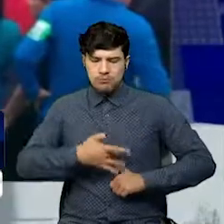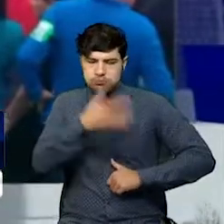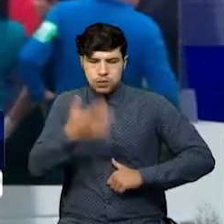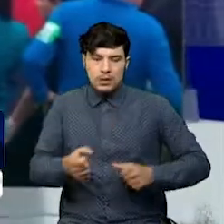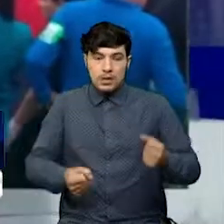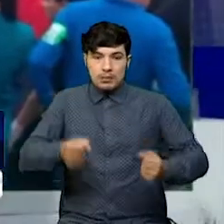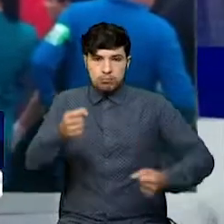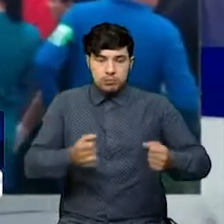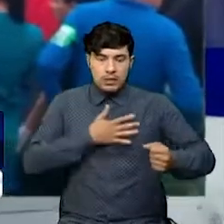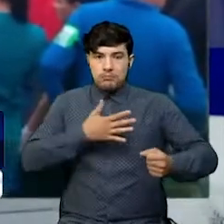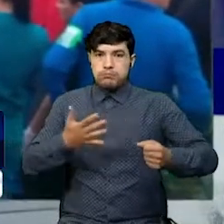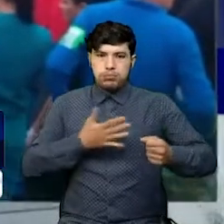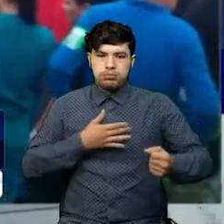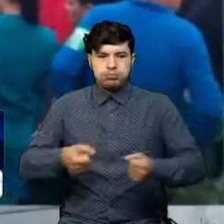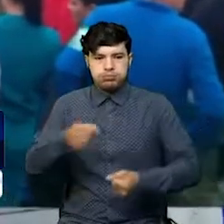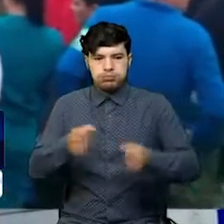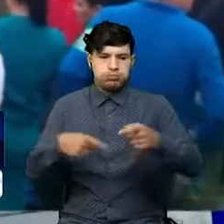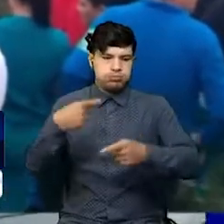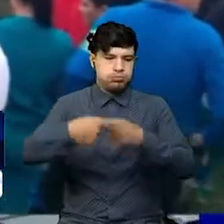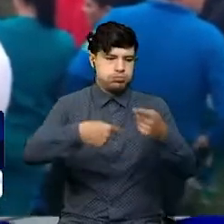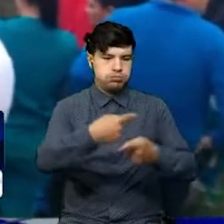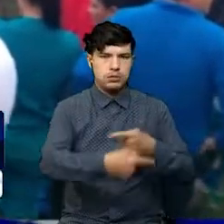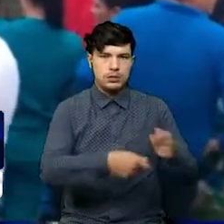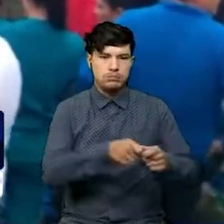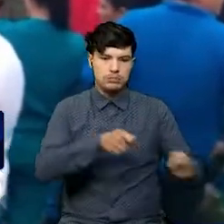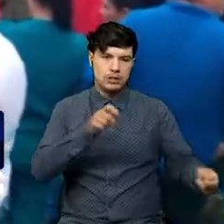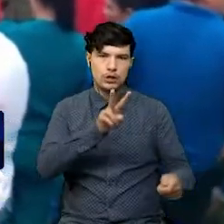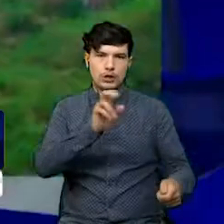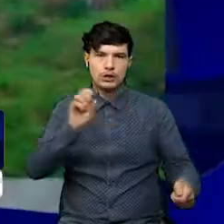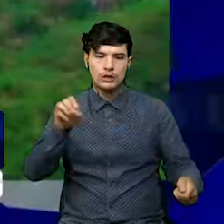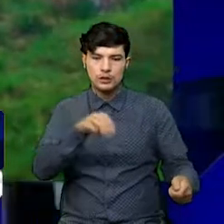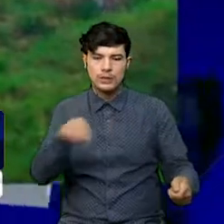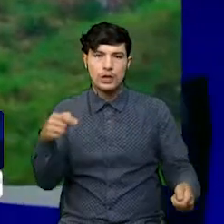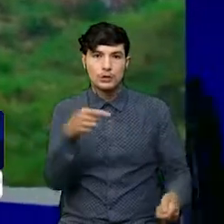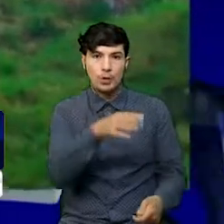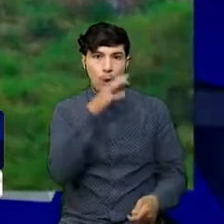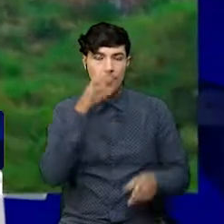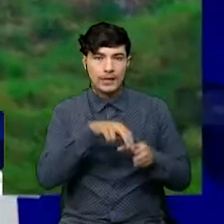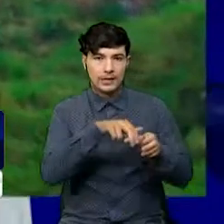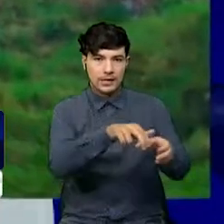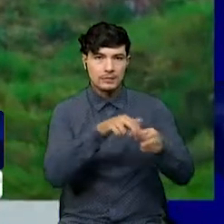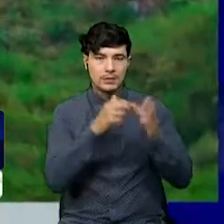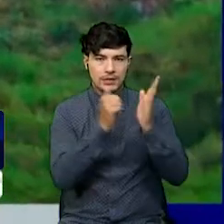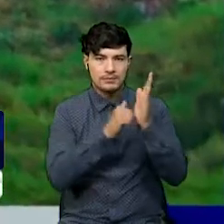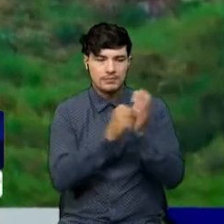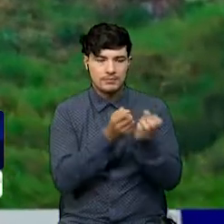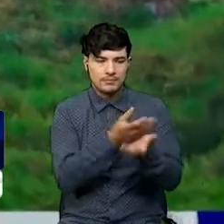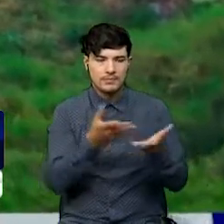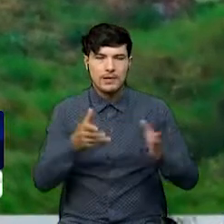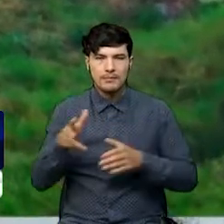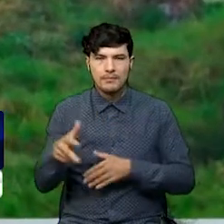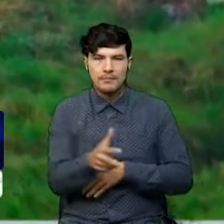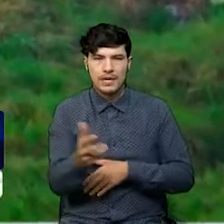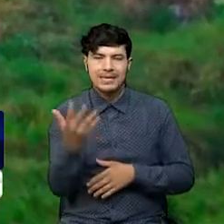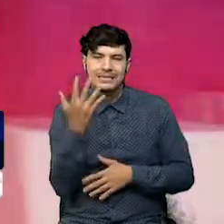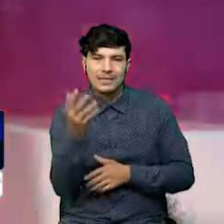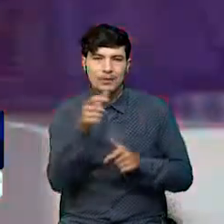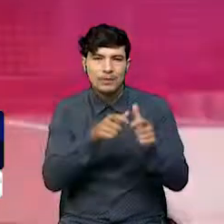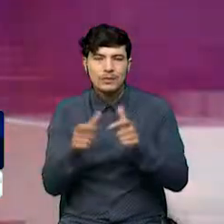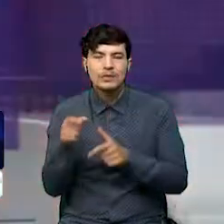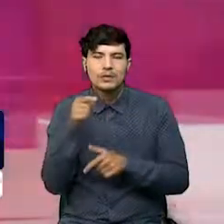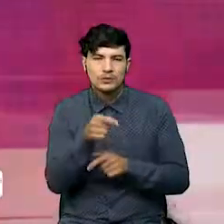control del camión que presentó volcamiento en el vehículo dedicado al transporte de mercancía viajaban cinco personas que resultaron